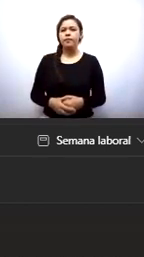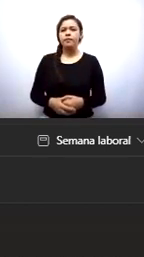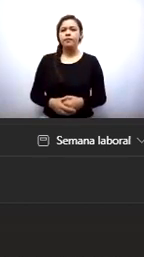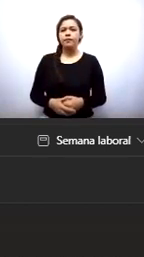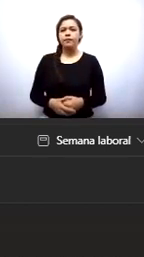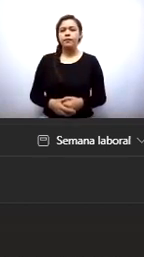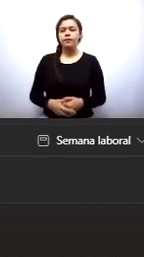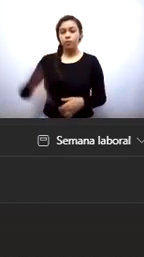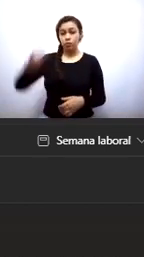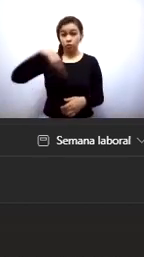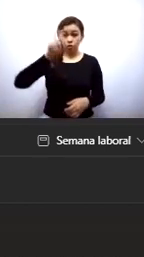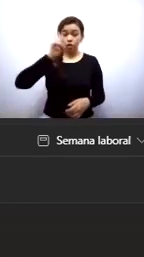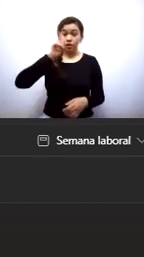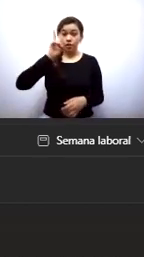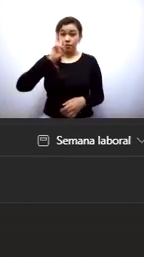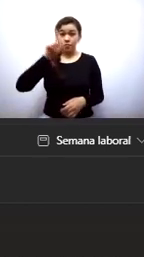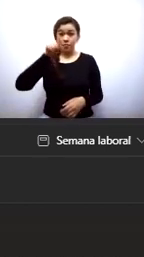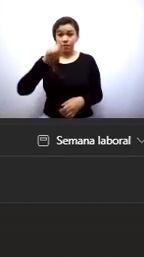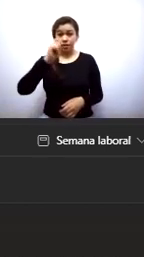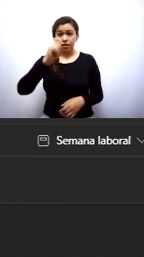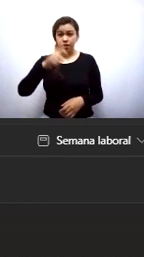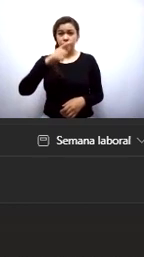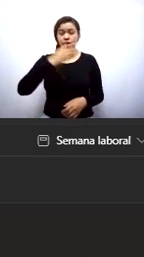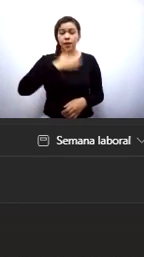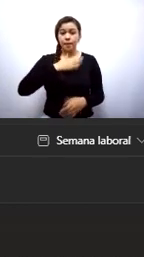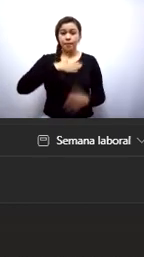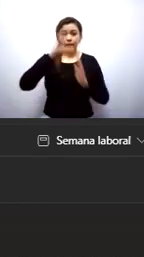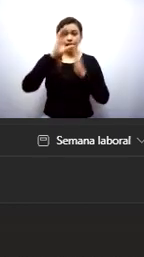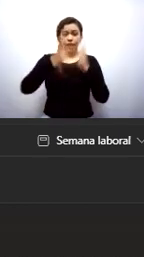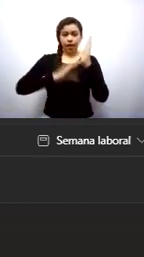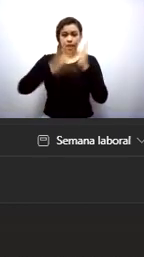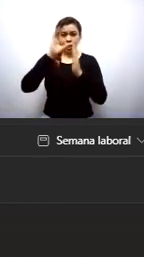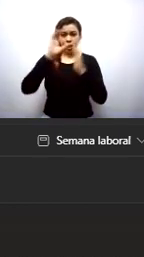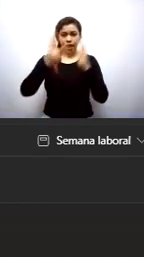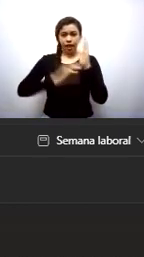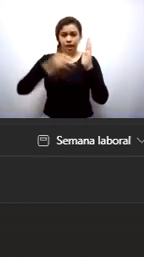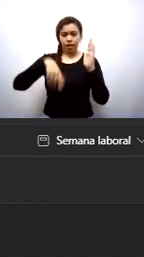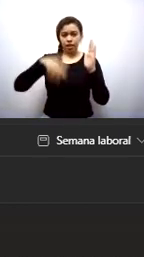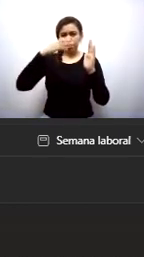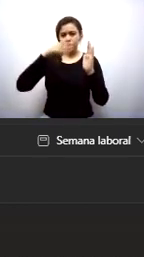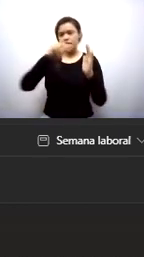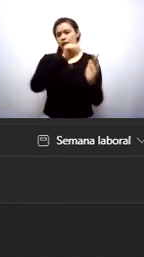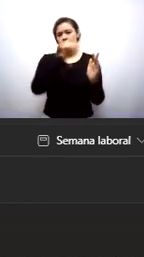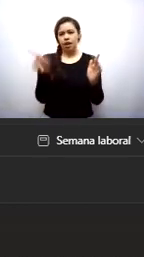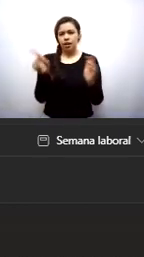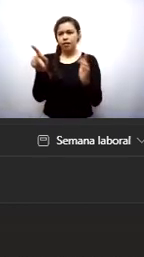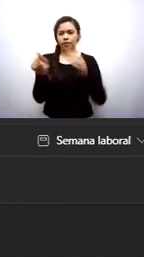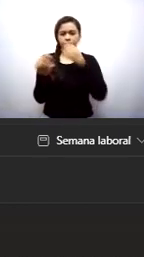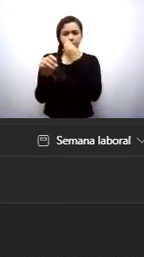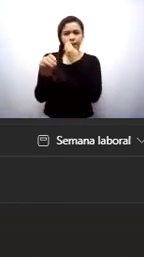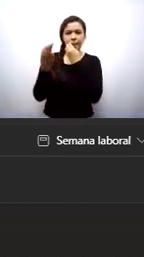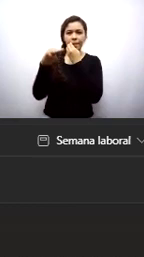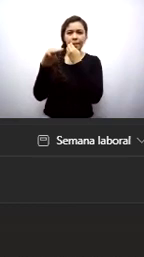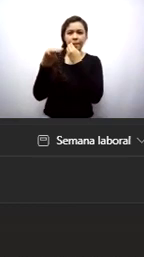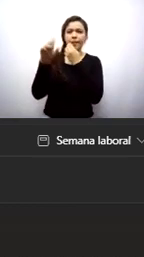¿Alcanzan a ver ustedes lo que es mi calendario? Bueno, lo que es el calendario de la aplicación. Microsoft Teams es